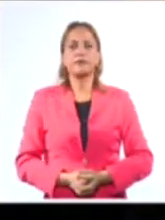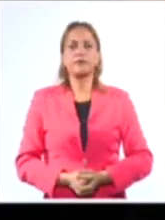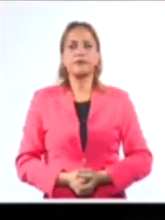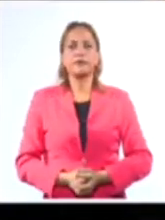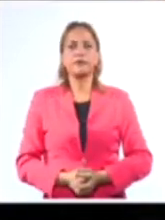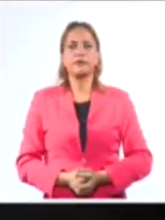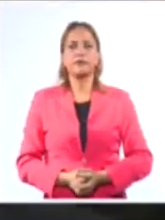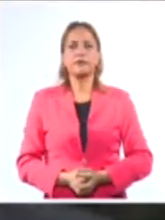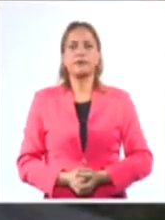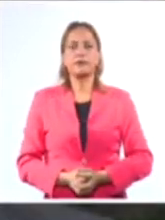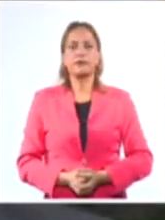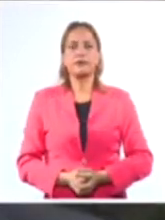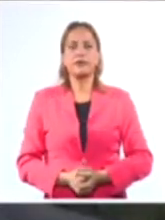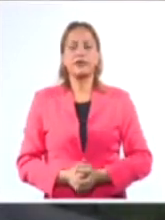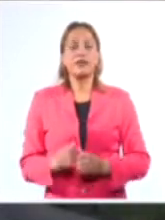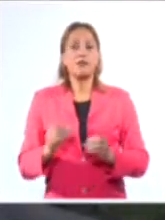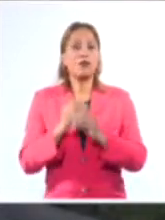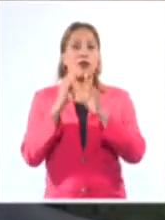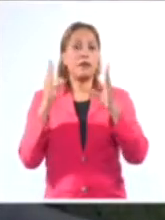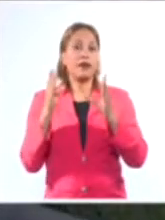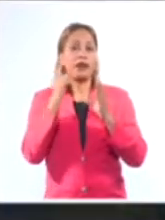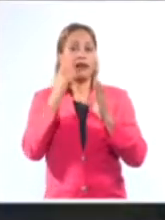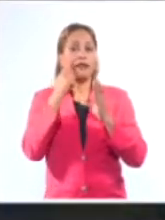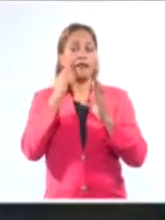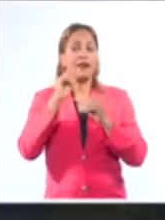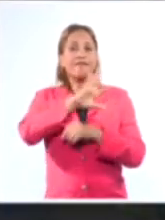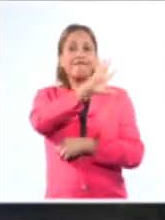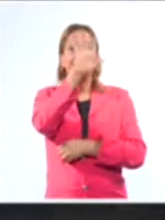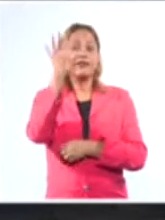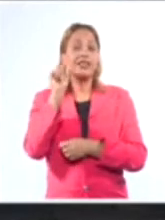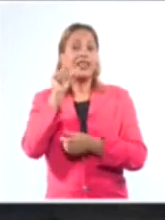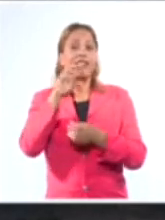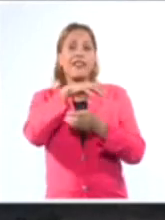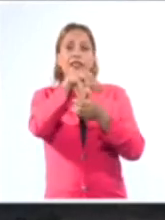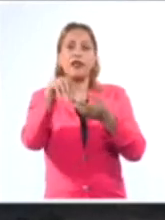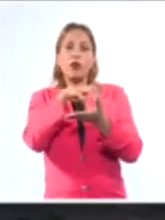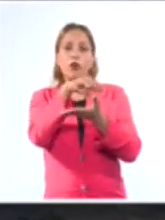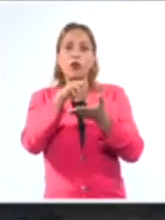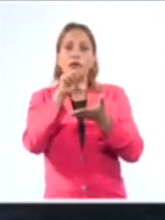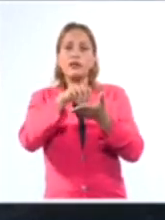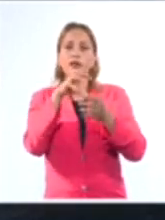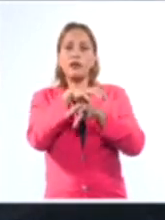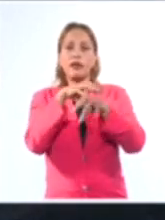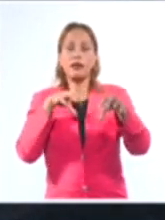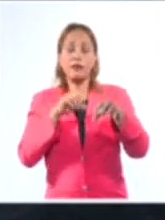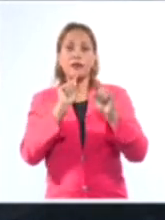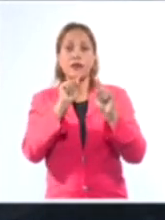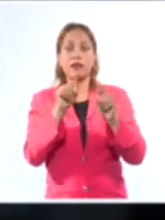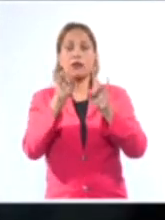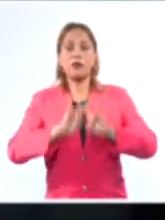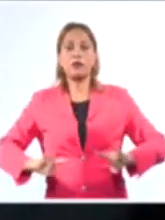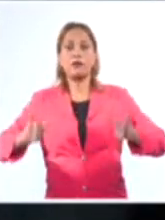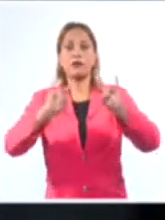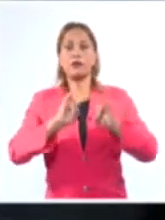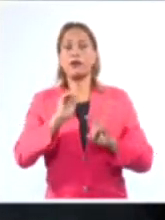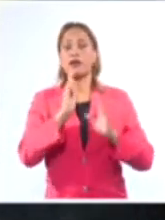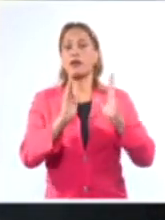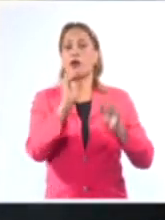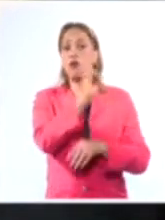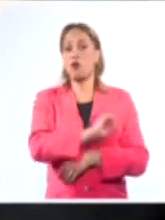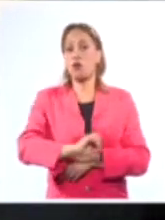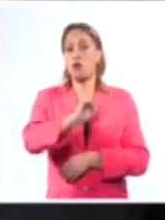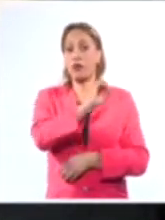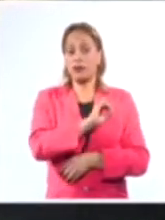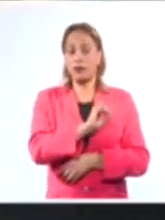Los primeros rayos del sol coloreaban el cielo en el centro de aislamiento ubicado en la sede Maceo de la Universidad de Oriente. Para muchos